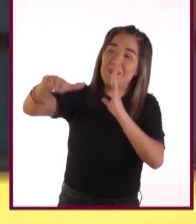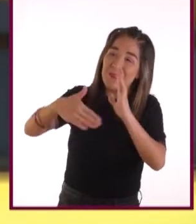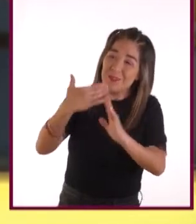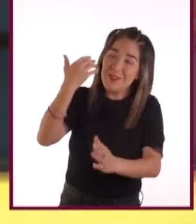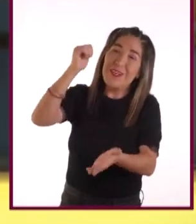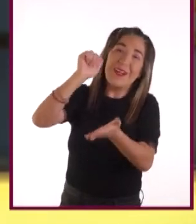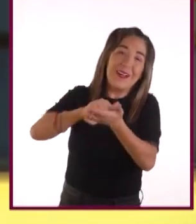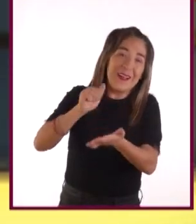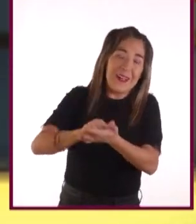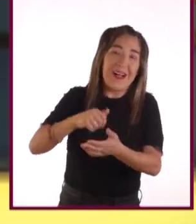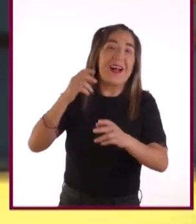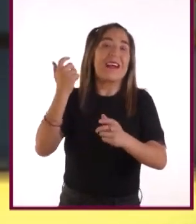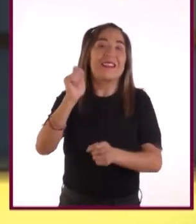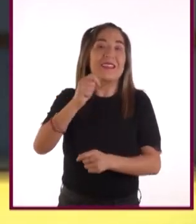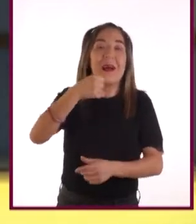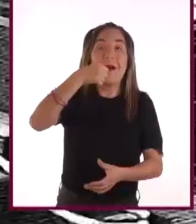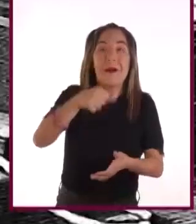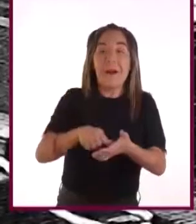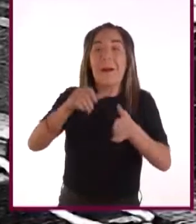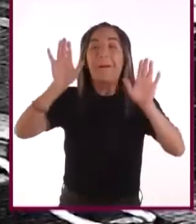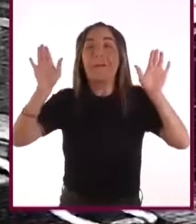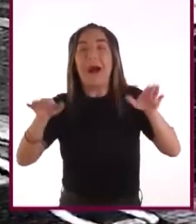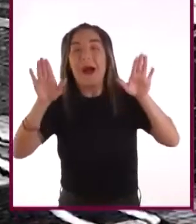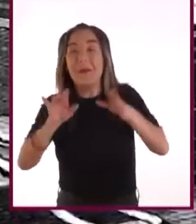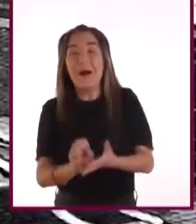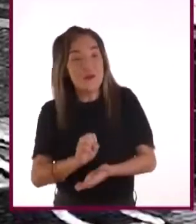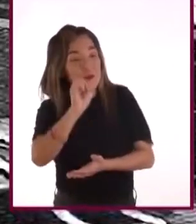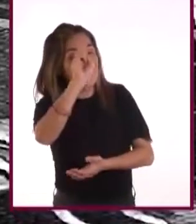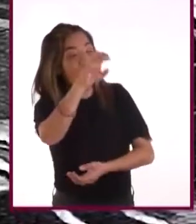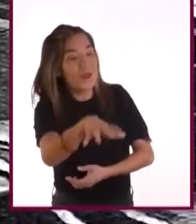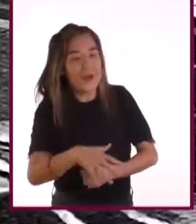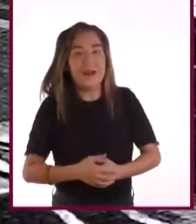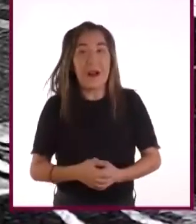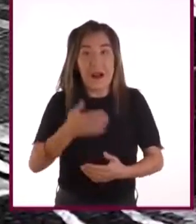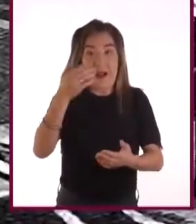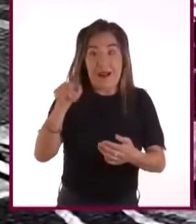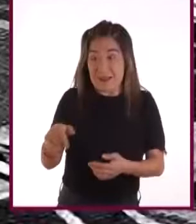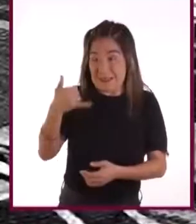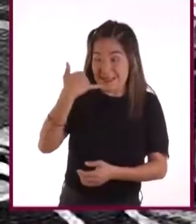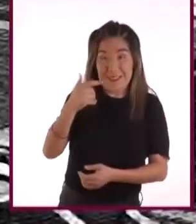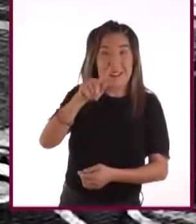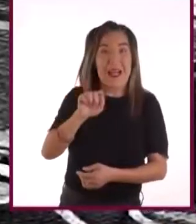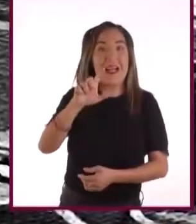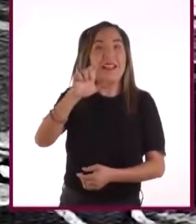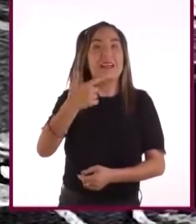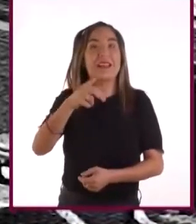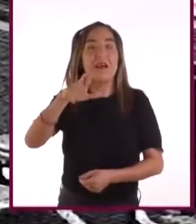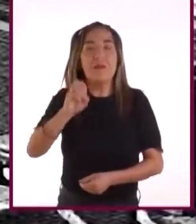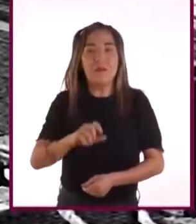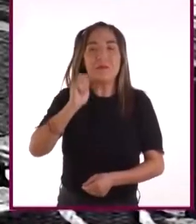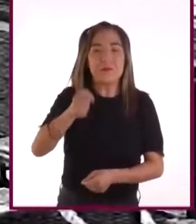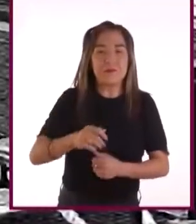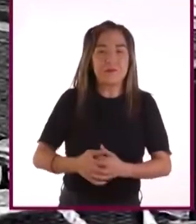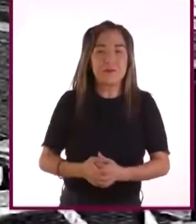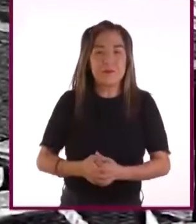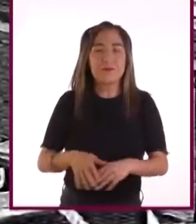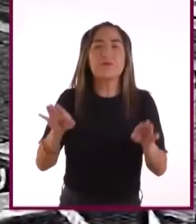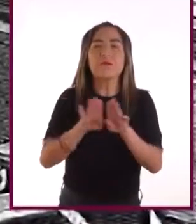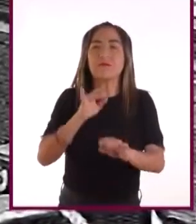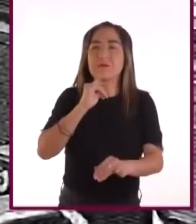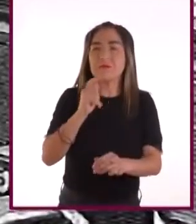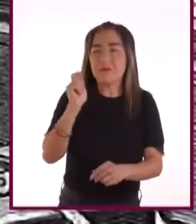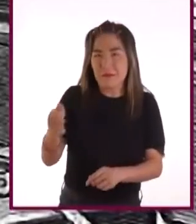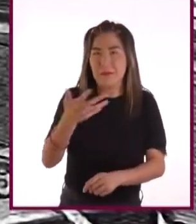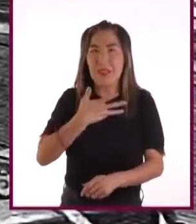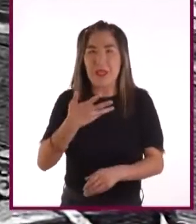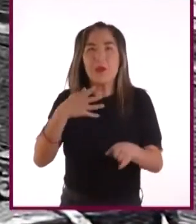el tren y que la paloma mensajera. Y pues el telégrafo, había dos, uno el primero se hizo de manera